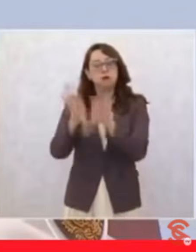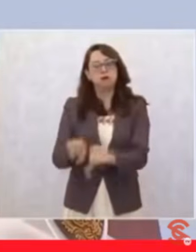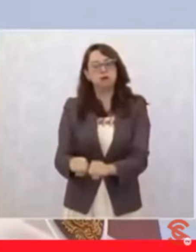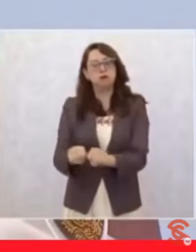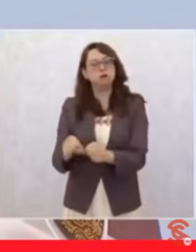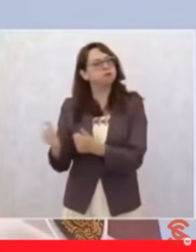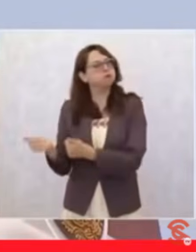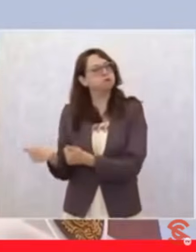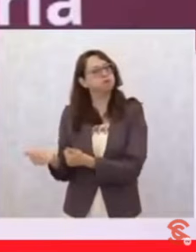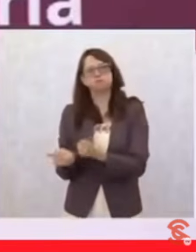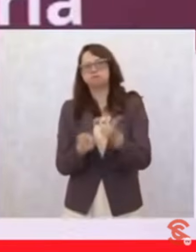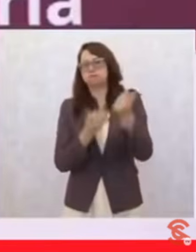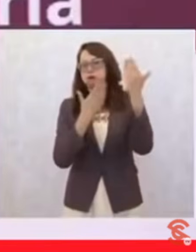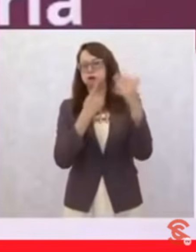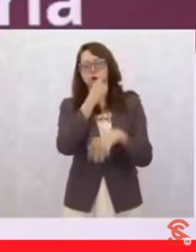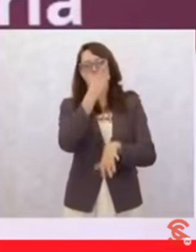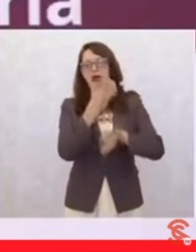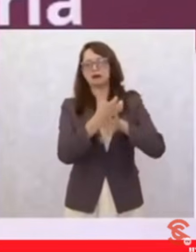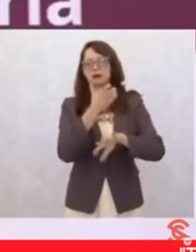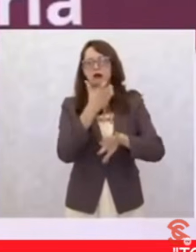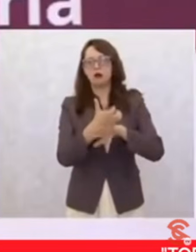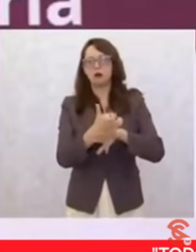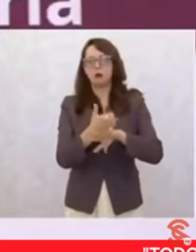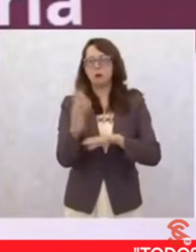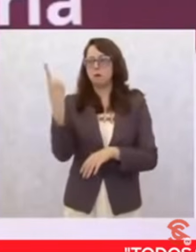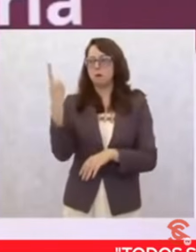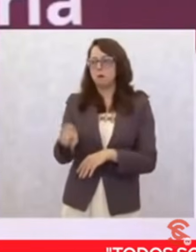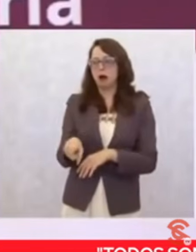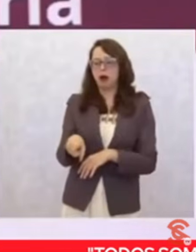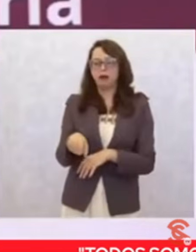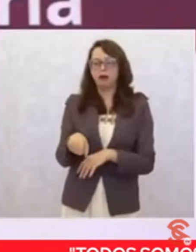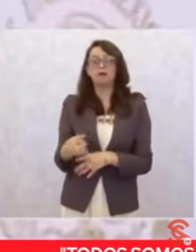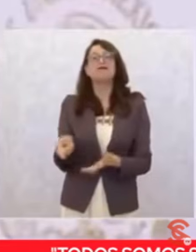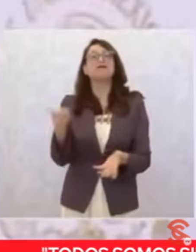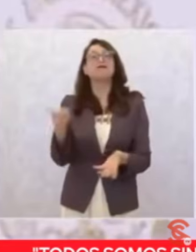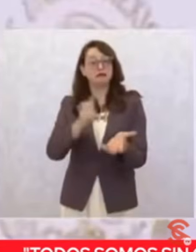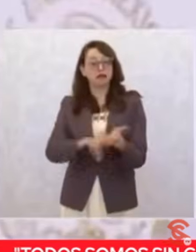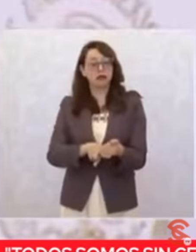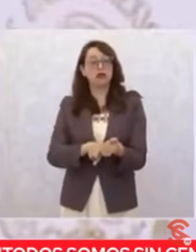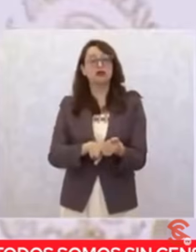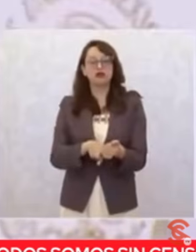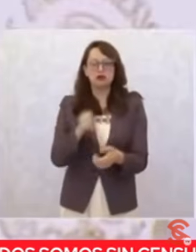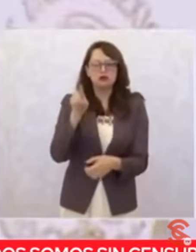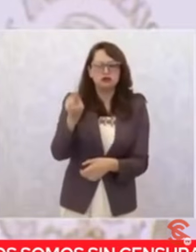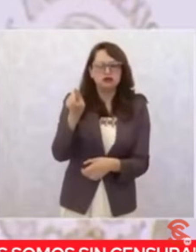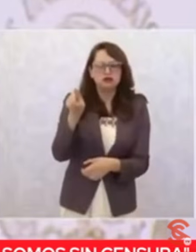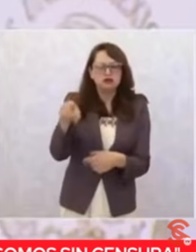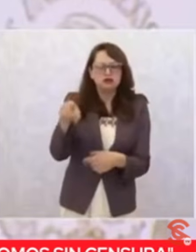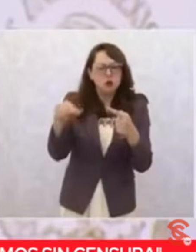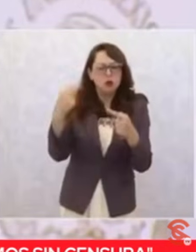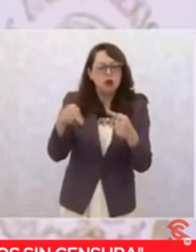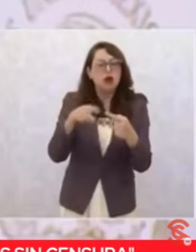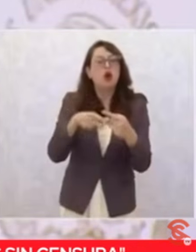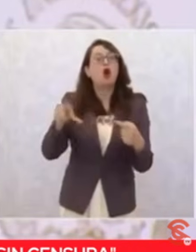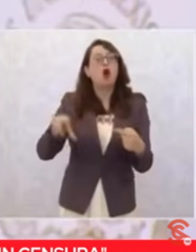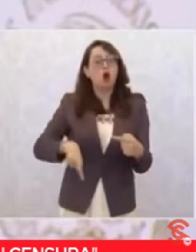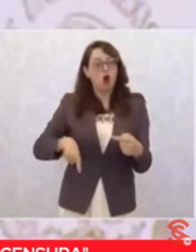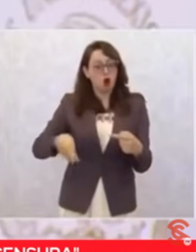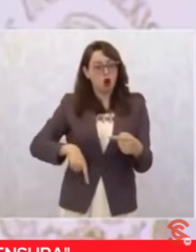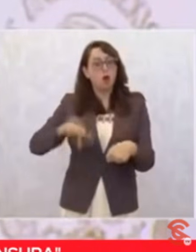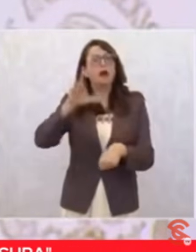10 ciudadanos mexicanos, entre ellos un gobernador, un